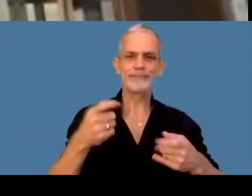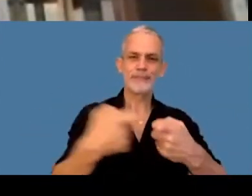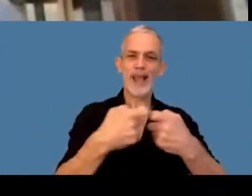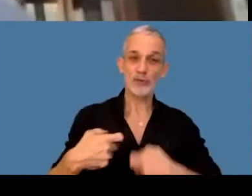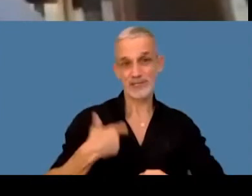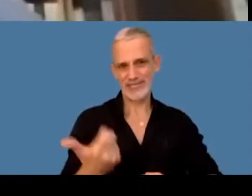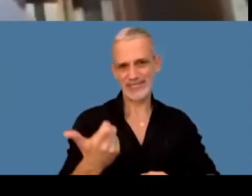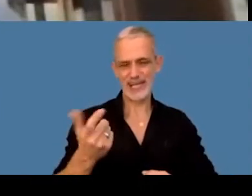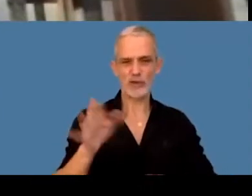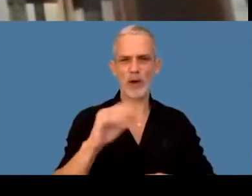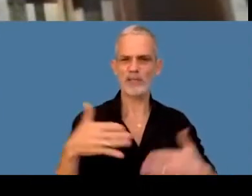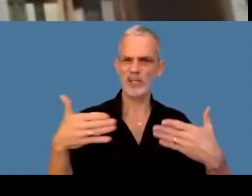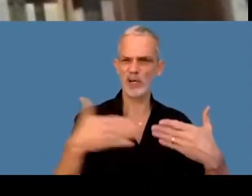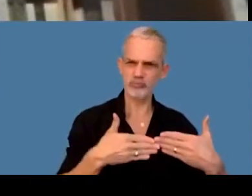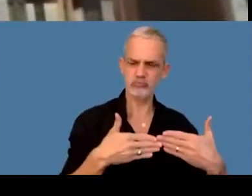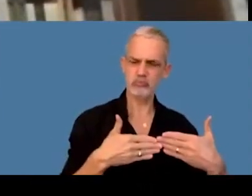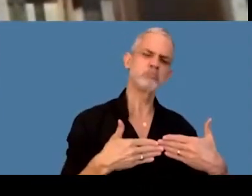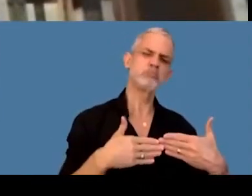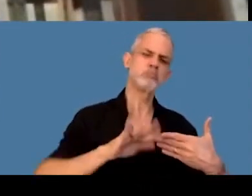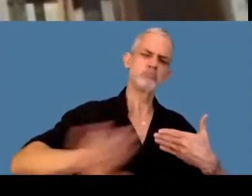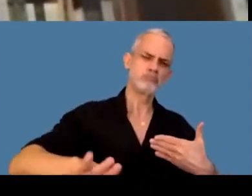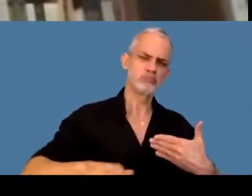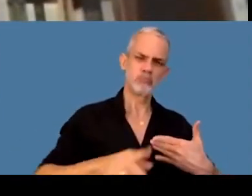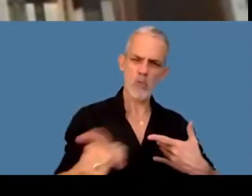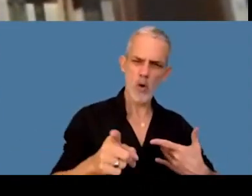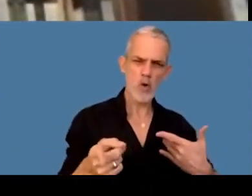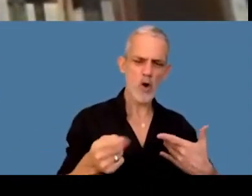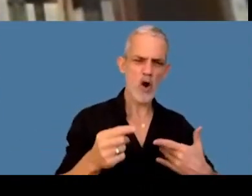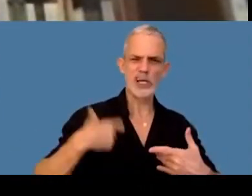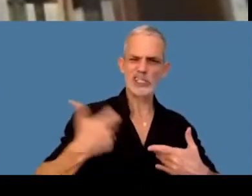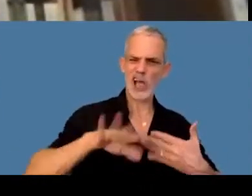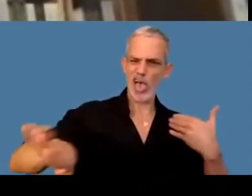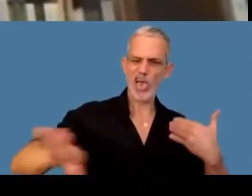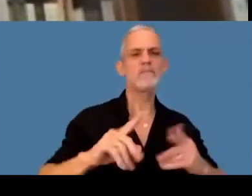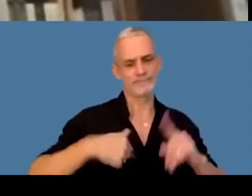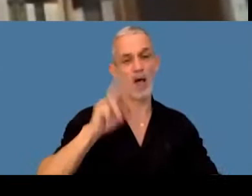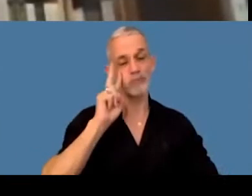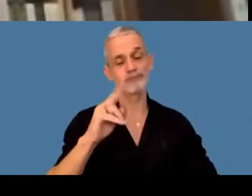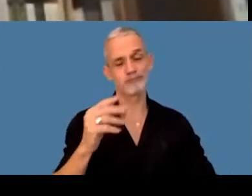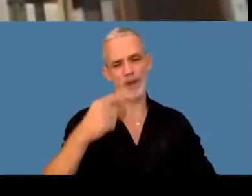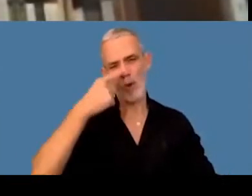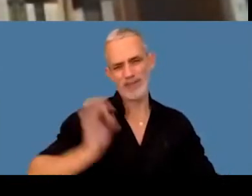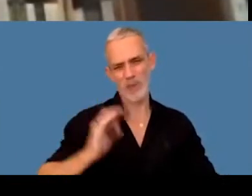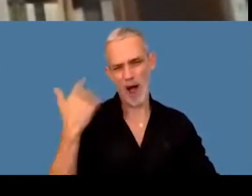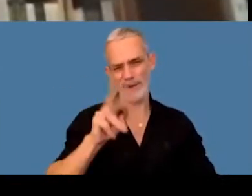que cuando es netamente hostil, agresivo y antisindical, como hemos visto en los últimos años.